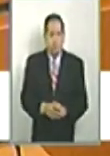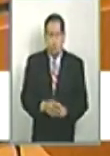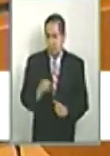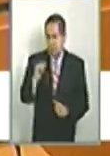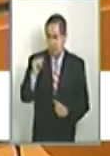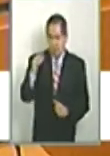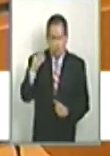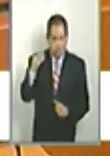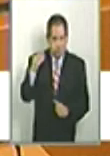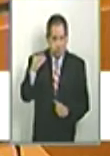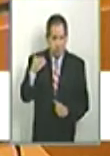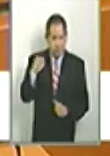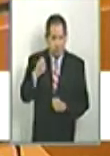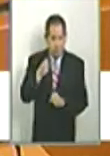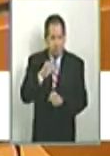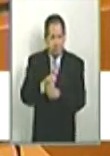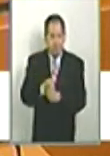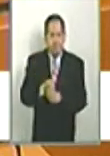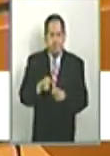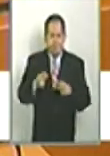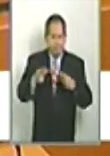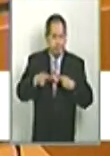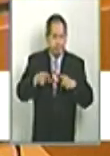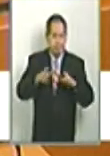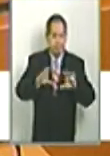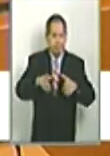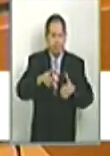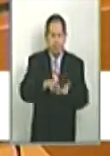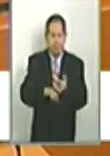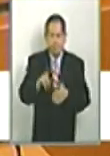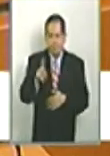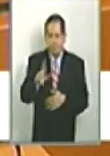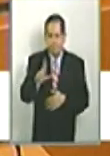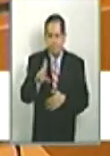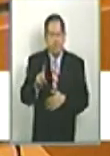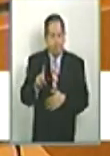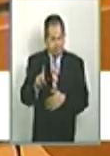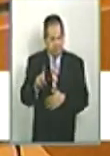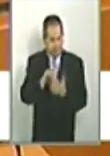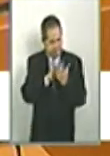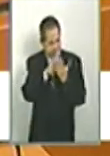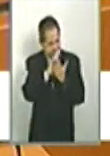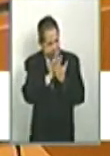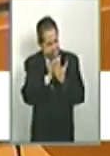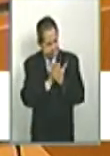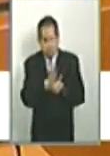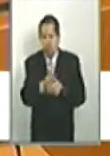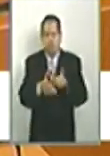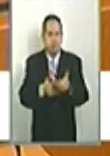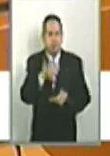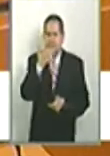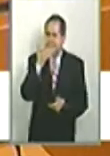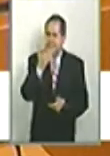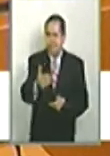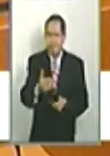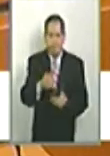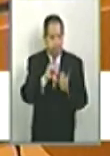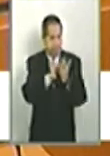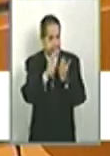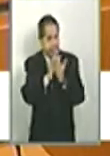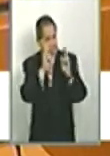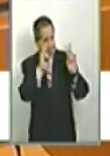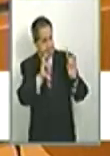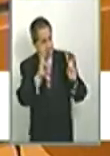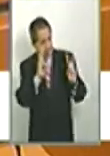últimos años, la agenda programática del PRD se vio reflejada, yo diría que como nunca antes, en la agenda